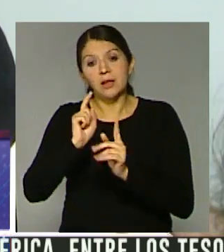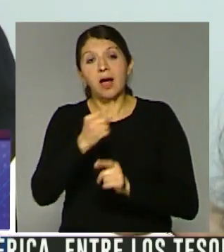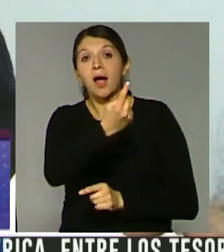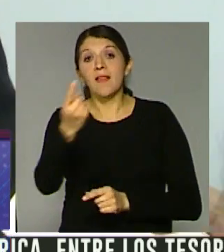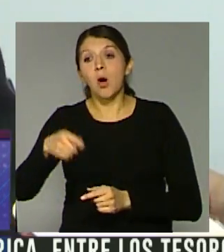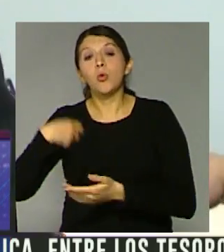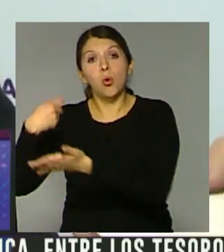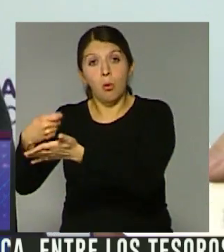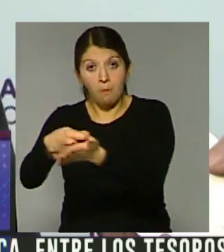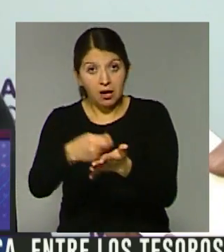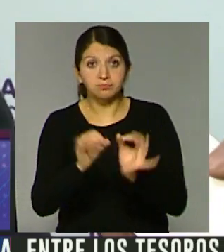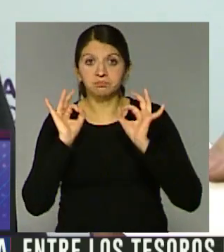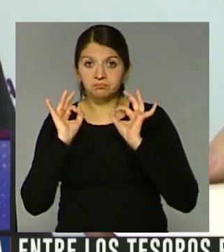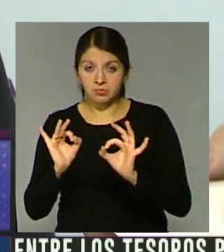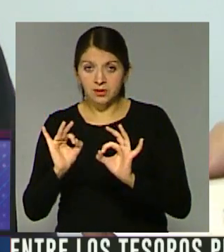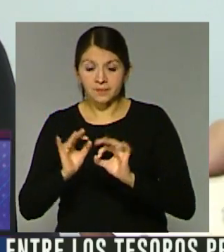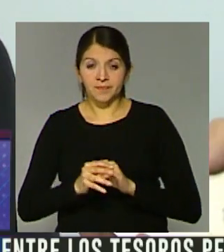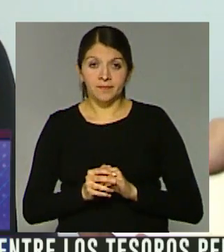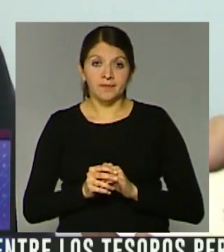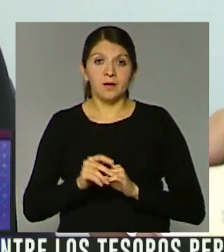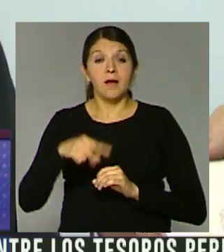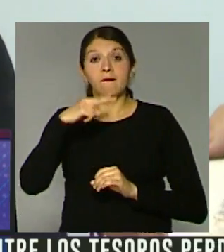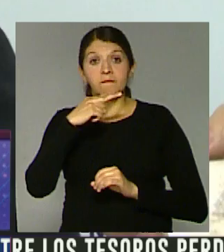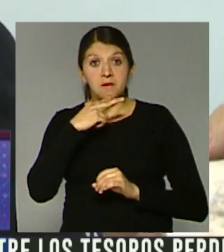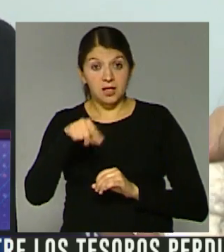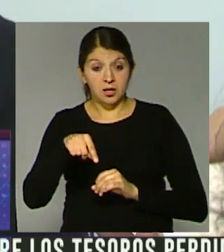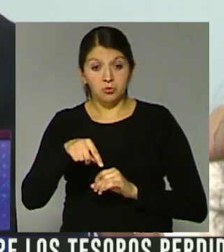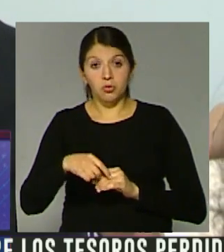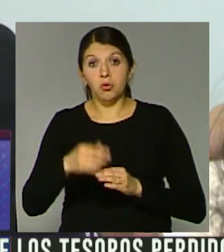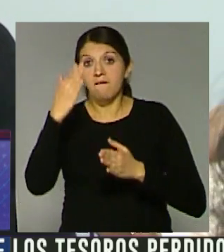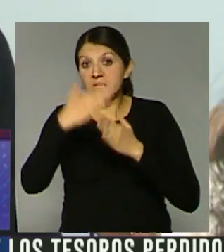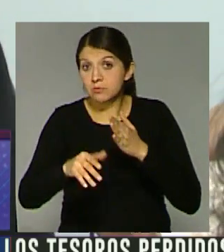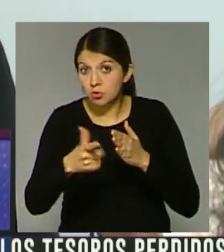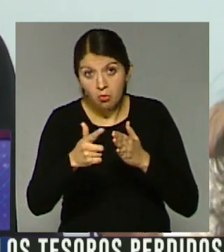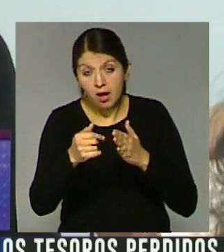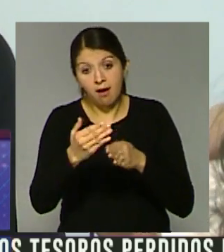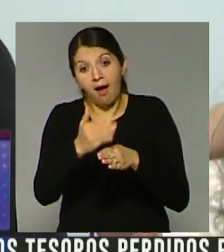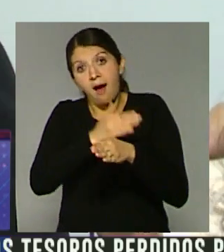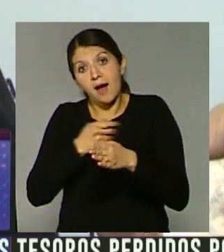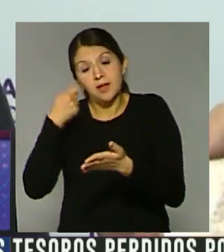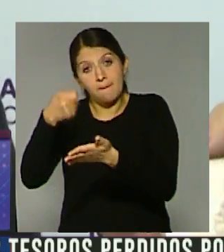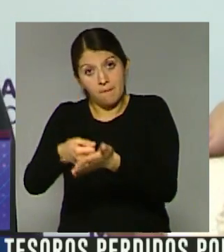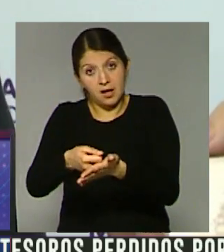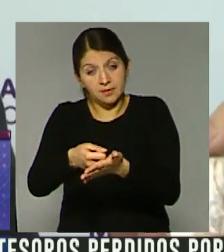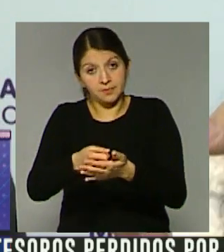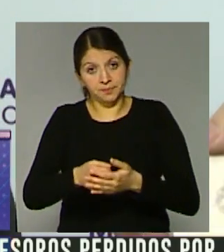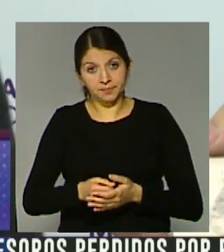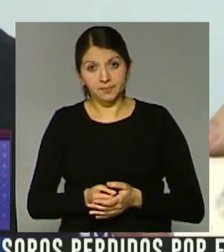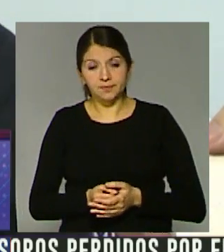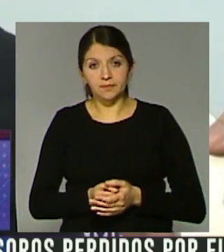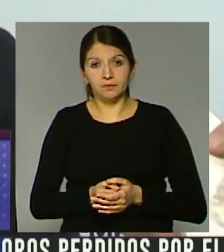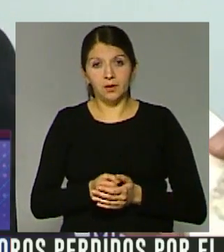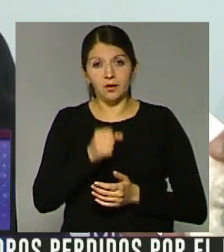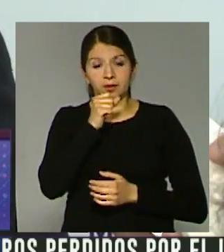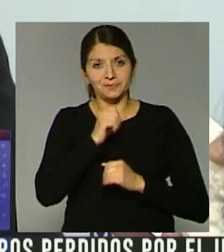proveedores. De hecho, se trascendió que el viernes hemos adelantado pagos sin vencimiento, generalmente tiene una fecha de vencimiento, los pagos de los proveedores, hemos adelantado todos